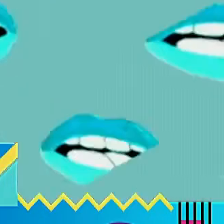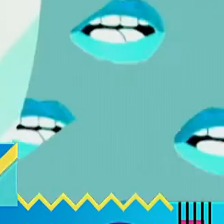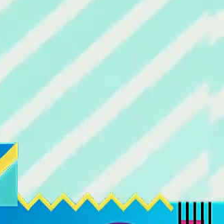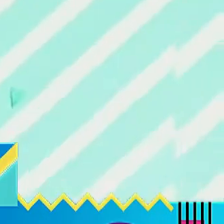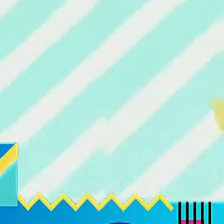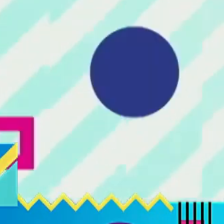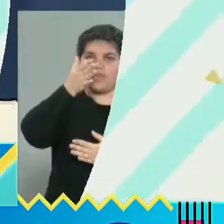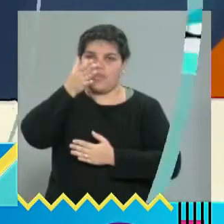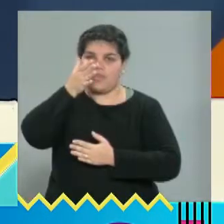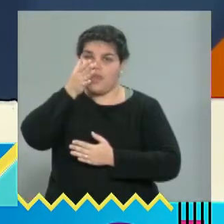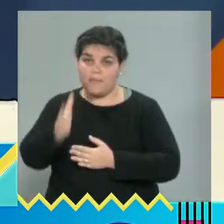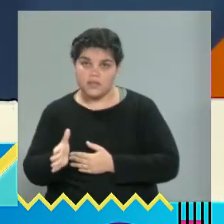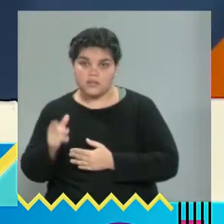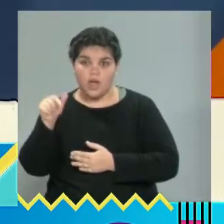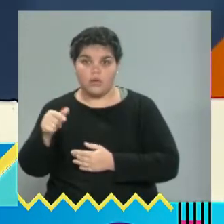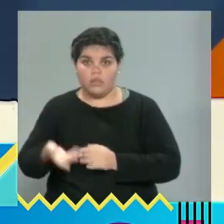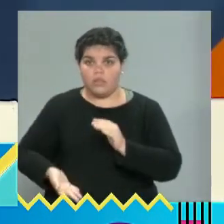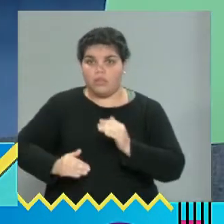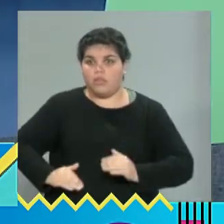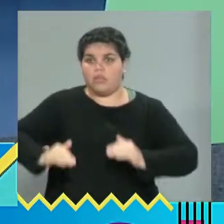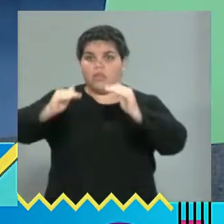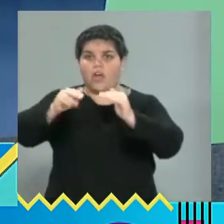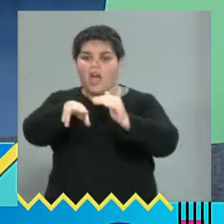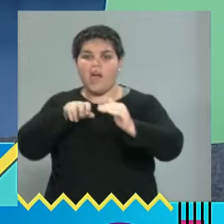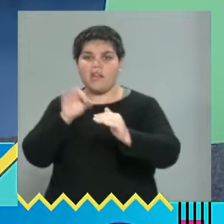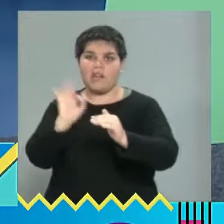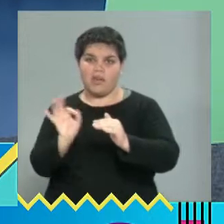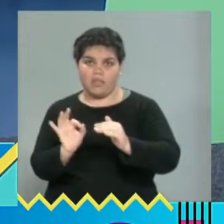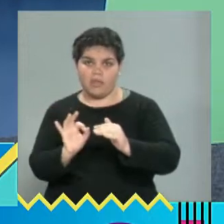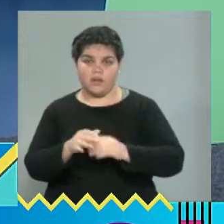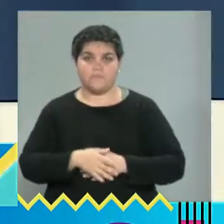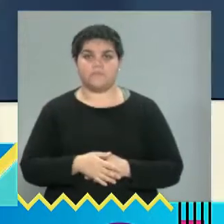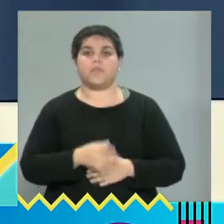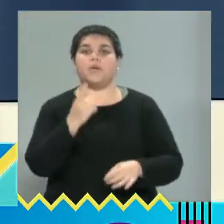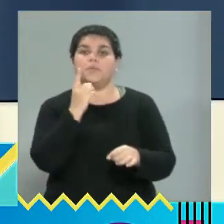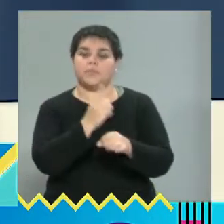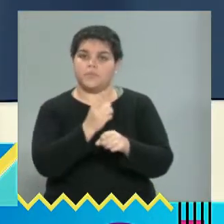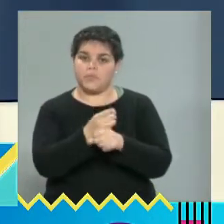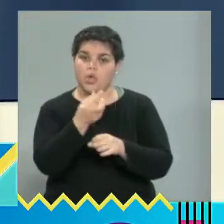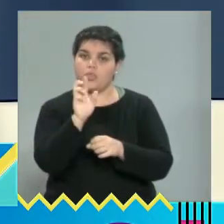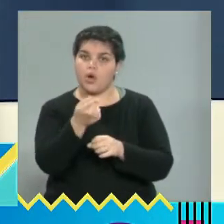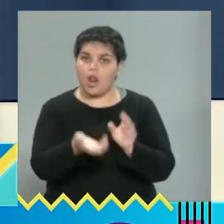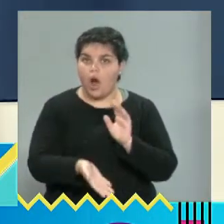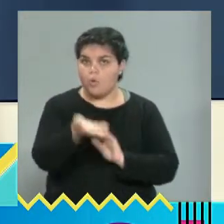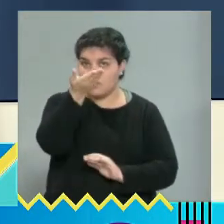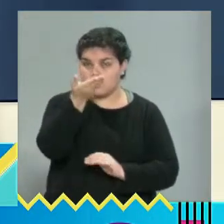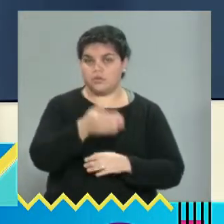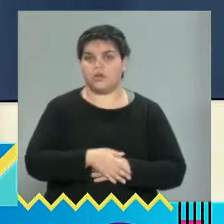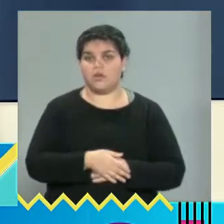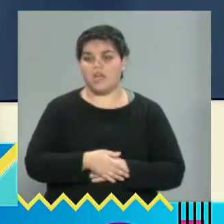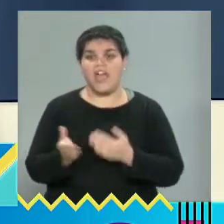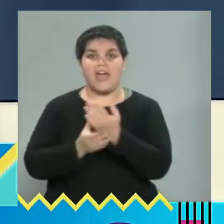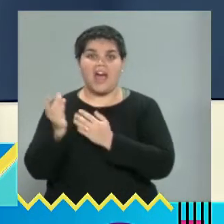tus insumos, no ganaste nada. En principio, digamos, si aumenta el dólar y no se mueven los